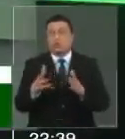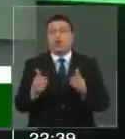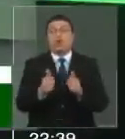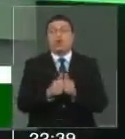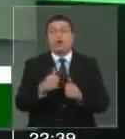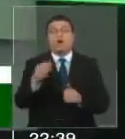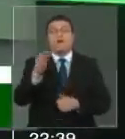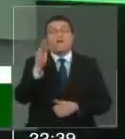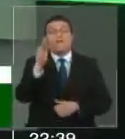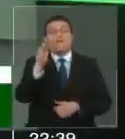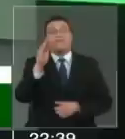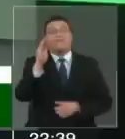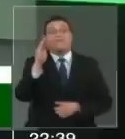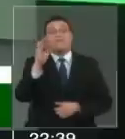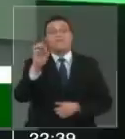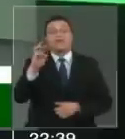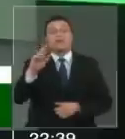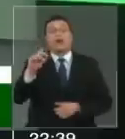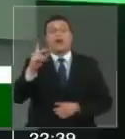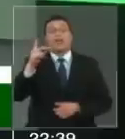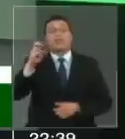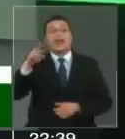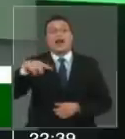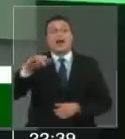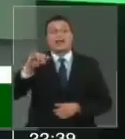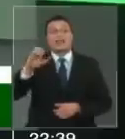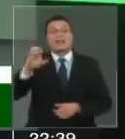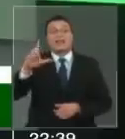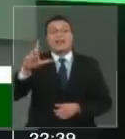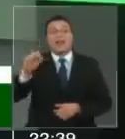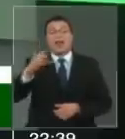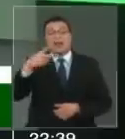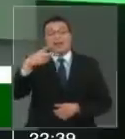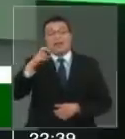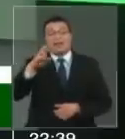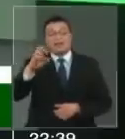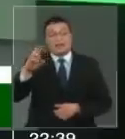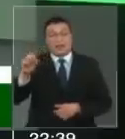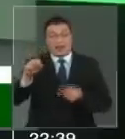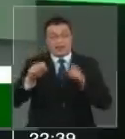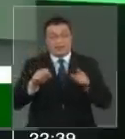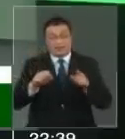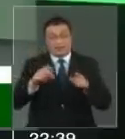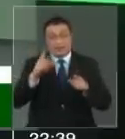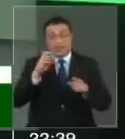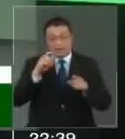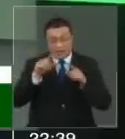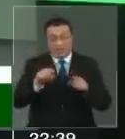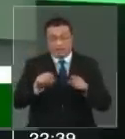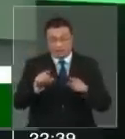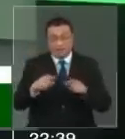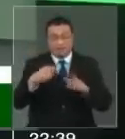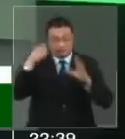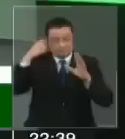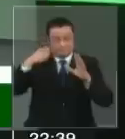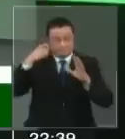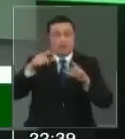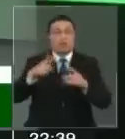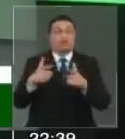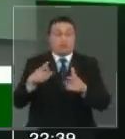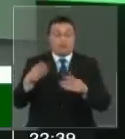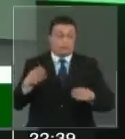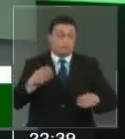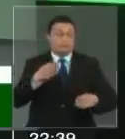Fernanda, que... No, perdón, de la Daniela Herrera, esta vez fue la Daniela. Sí. Igual que la primera nota que vieron, la Daniela Herrera también tuvo la